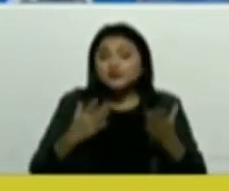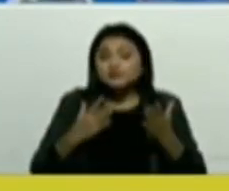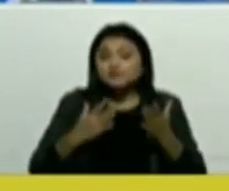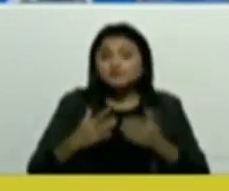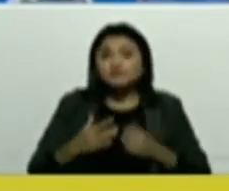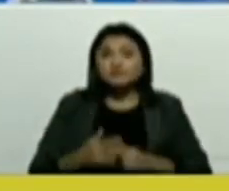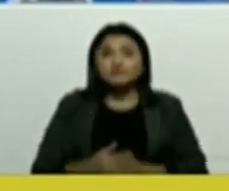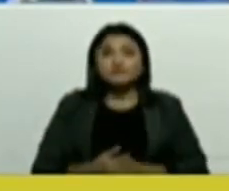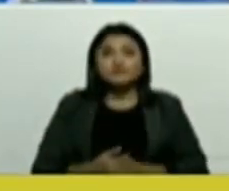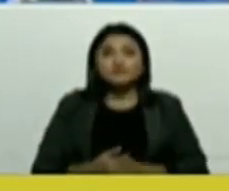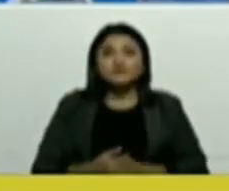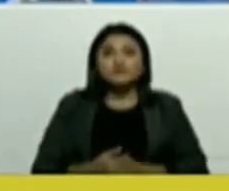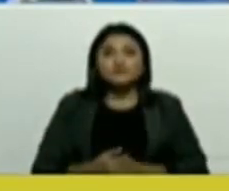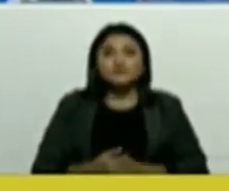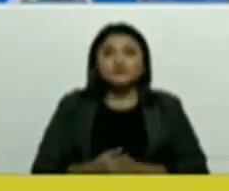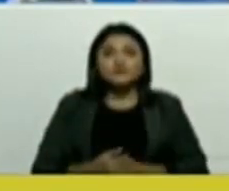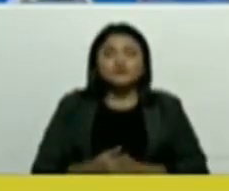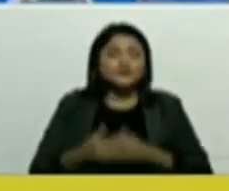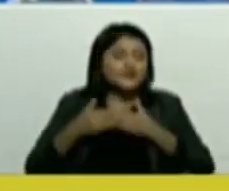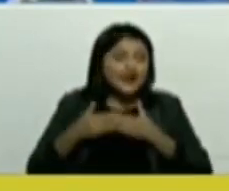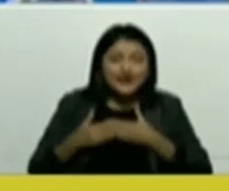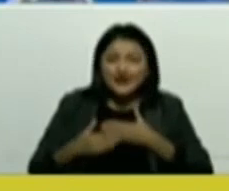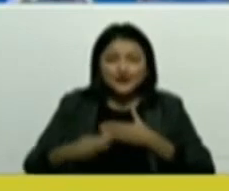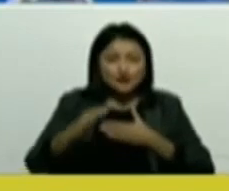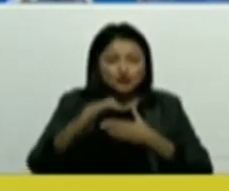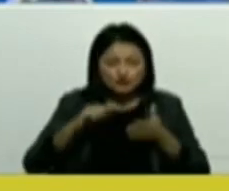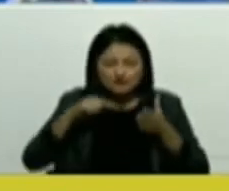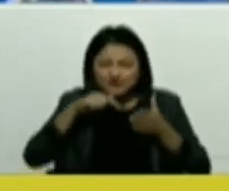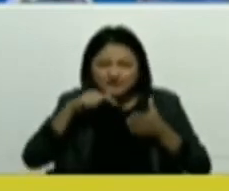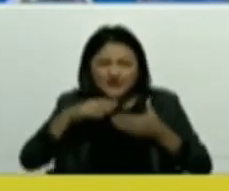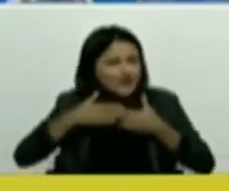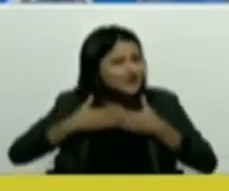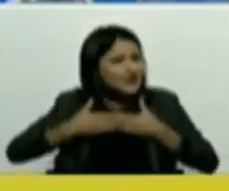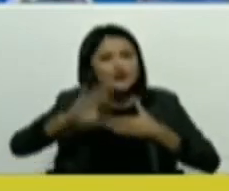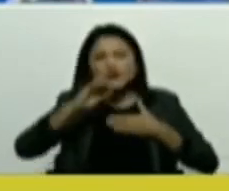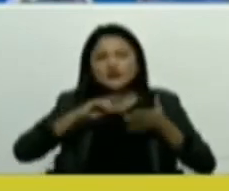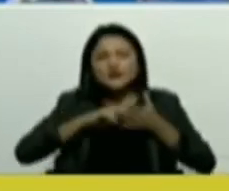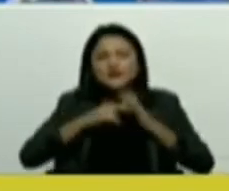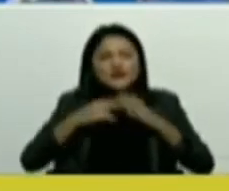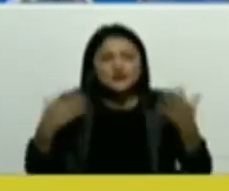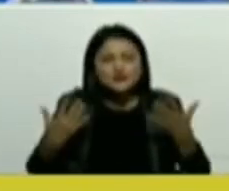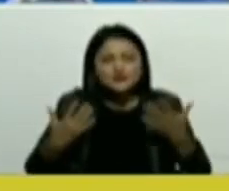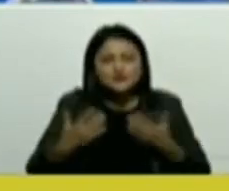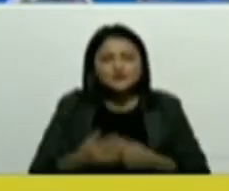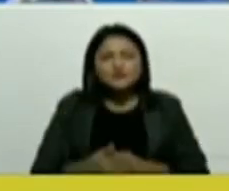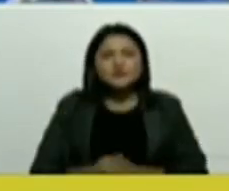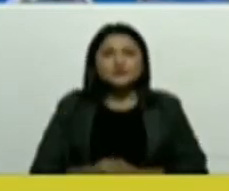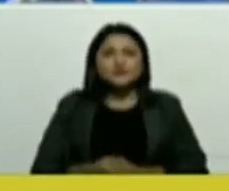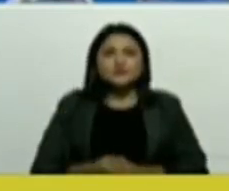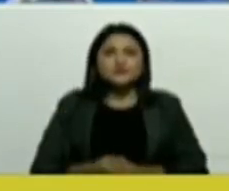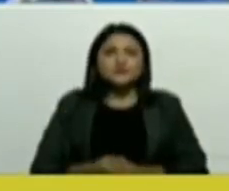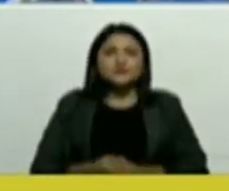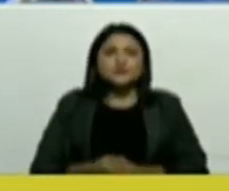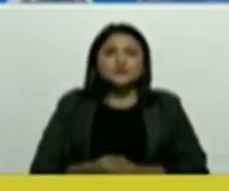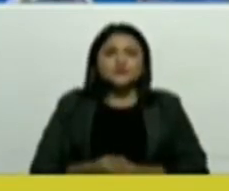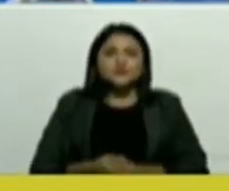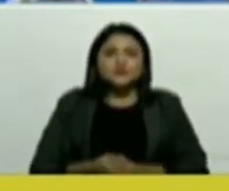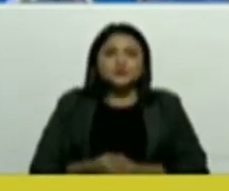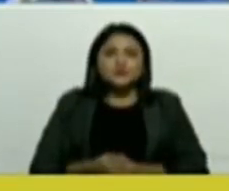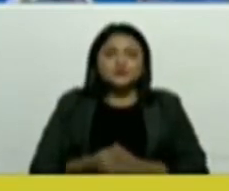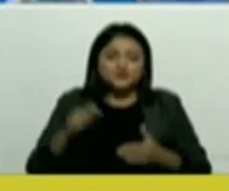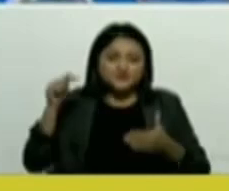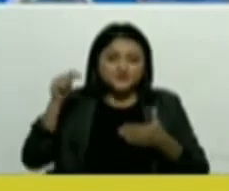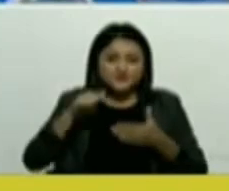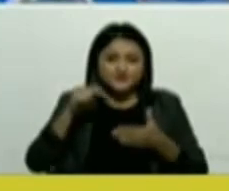The word eternal, la palabra eterno, the adjective before commander,